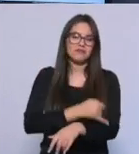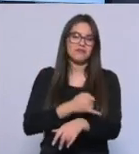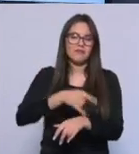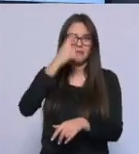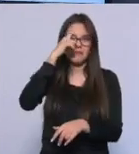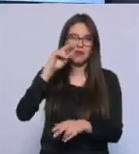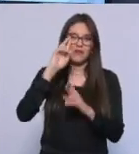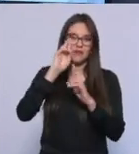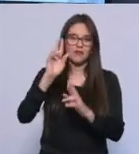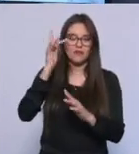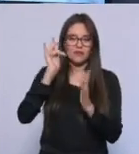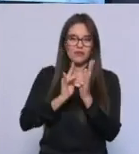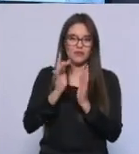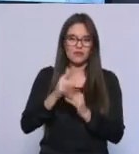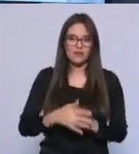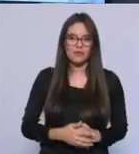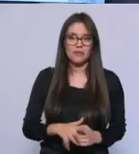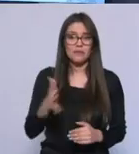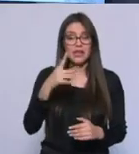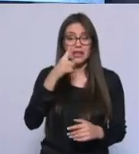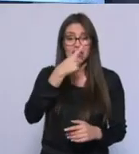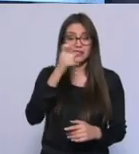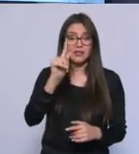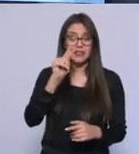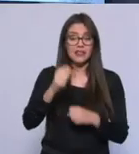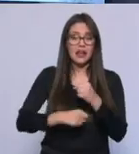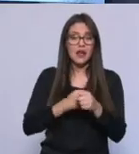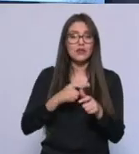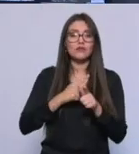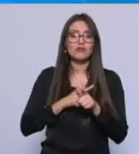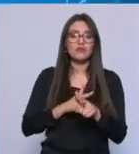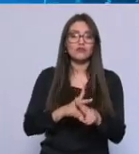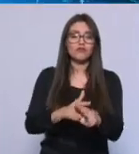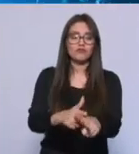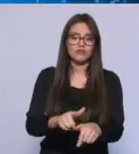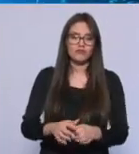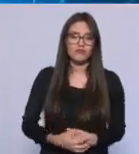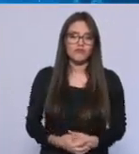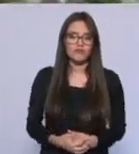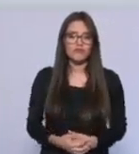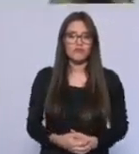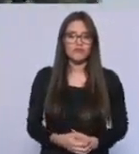hace más, mire usted, de 170 años. Vamos a ver.